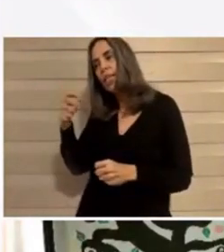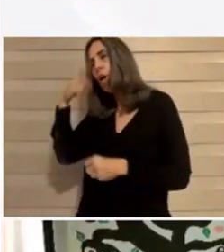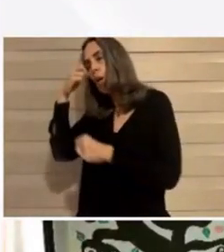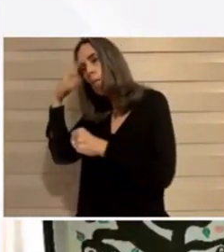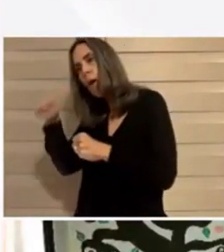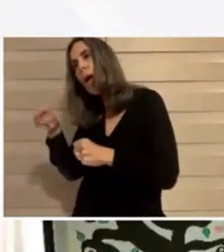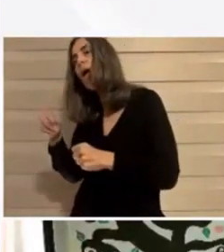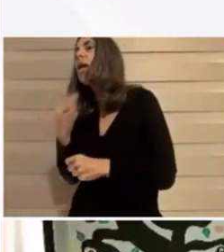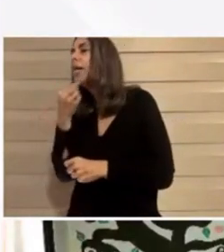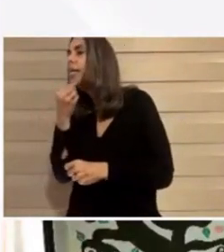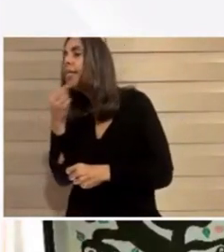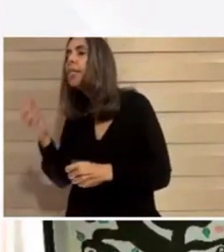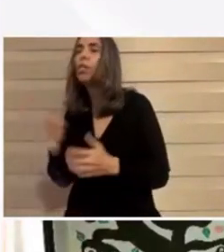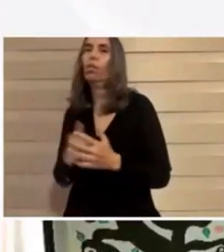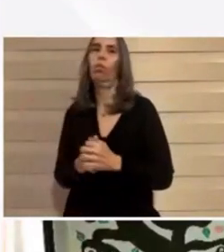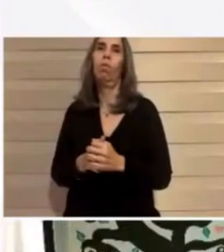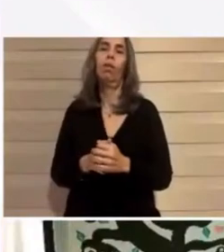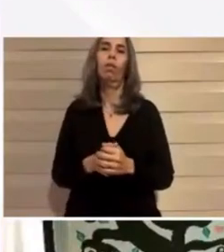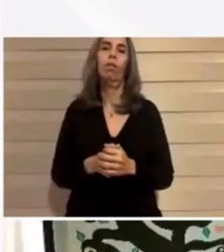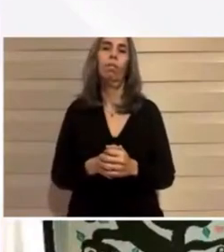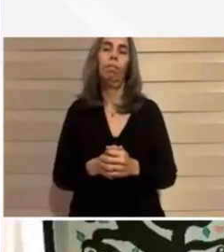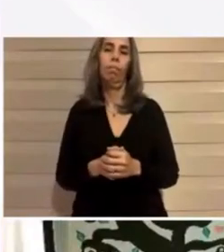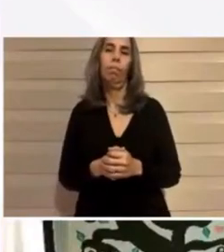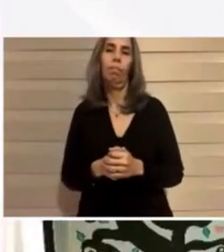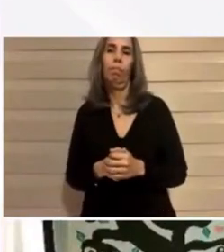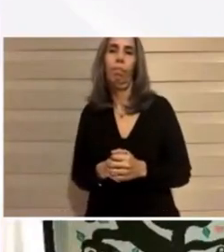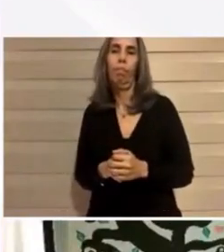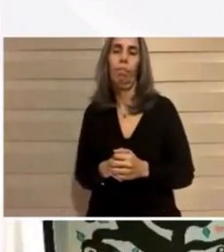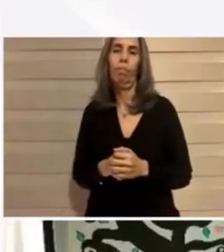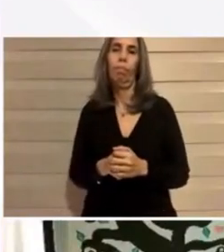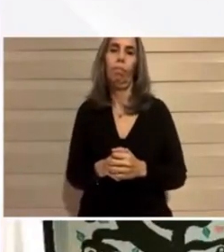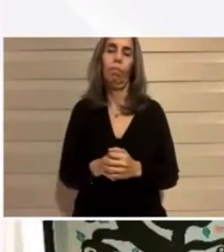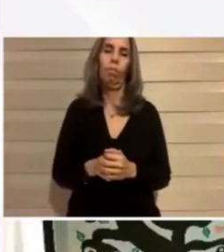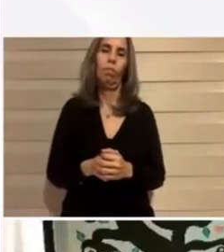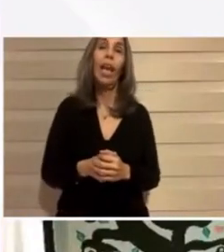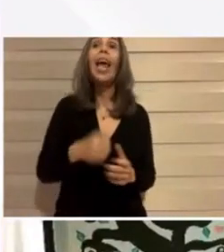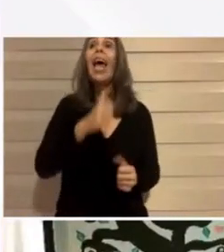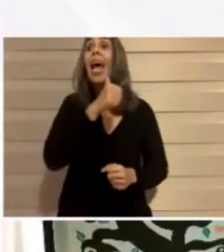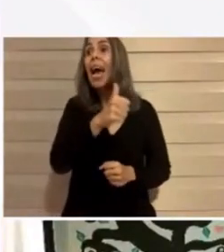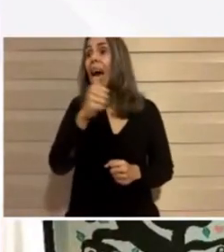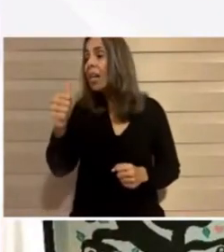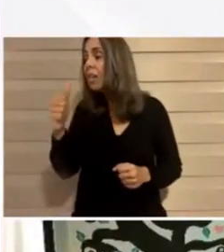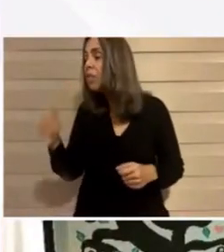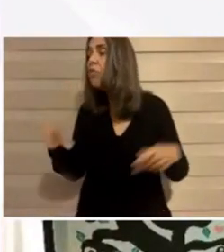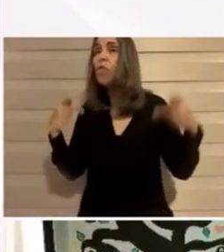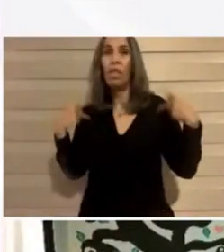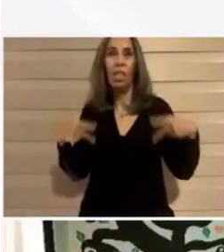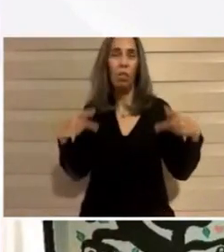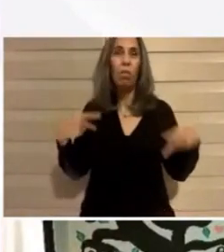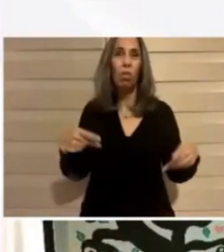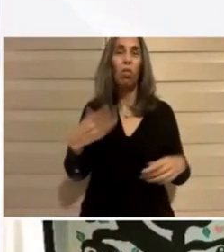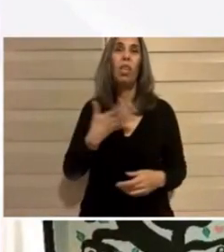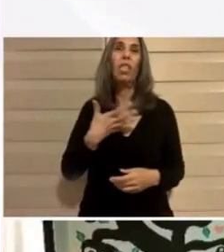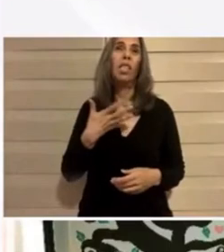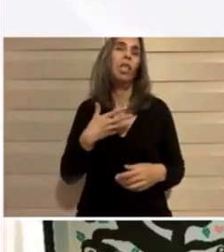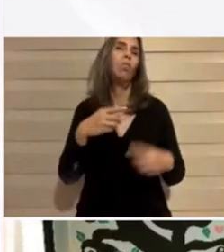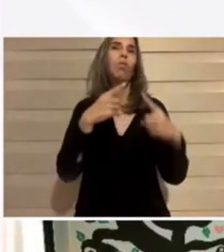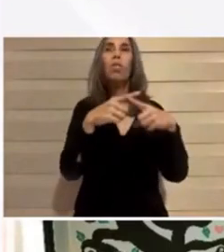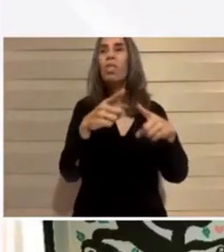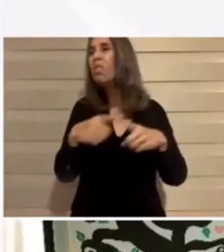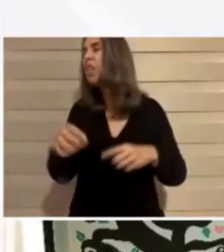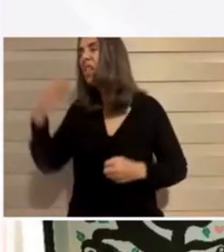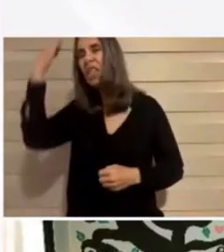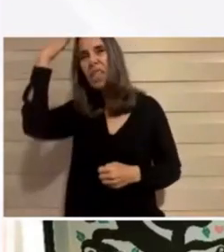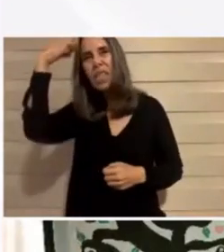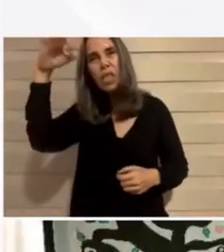sucesivamente. Pero cada uno de nosotros tenemos un tesoro que compartir. Y estas condiciones, estas